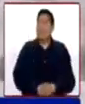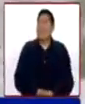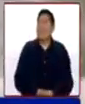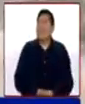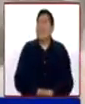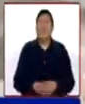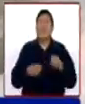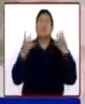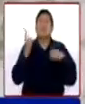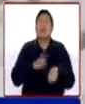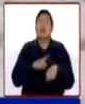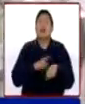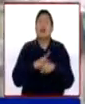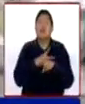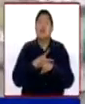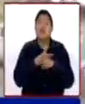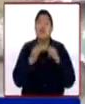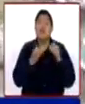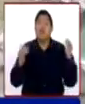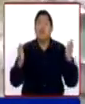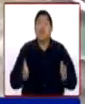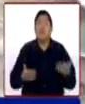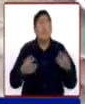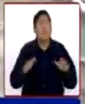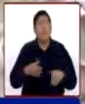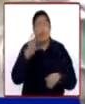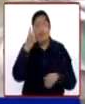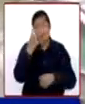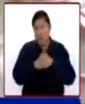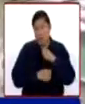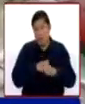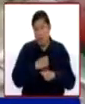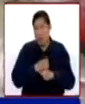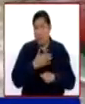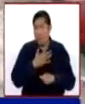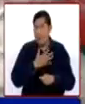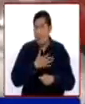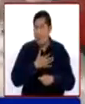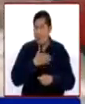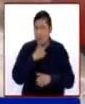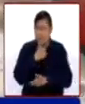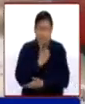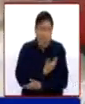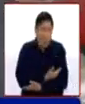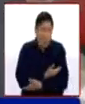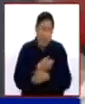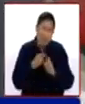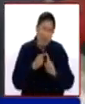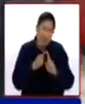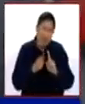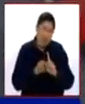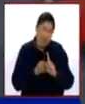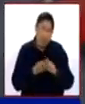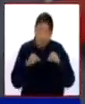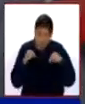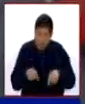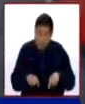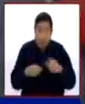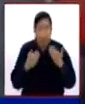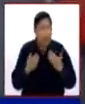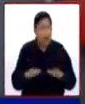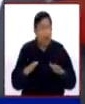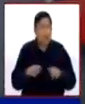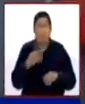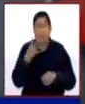Sí. ¿Cuánto tiempo que usted está cuidando esta casa? Ya va a ser 4 años, mi hijita. Estaba embarazada de mi esposa aquí y ahora